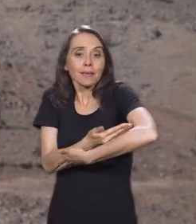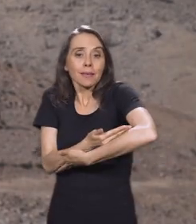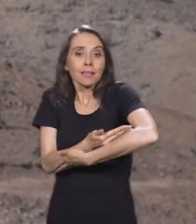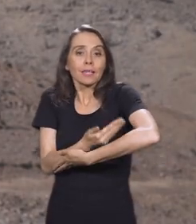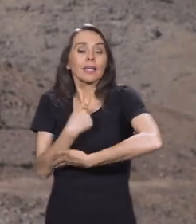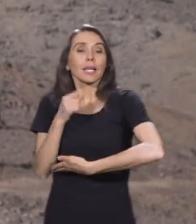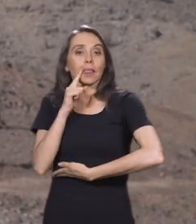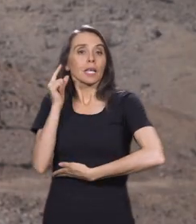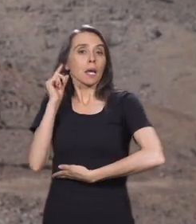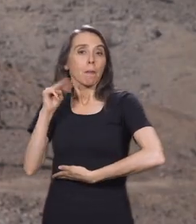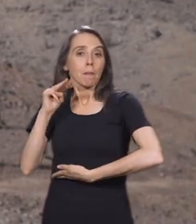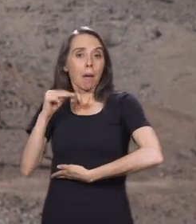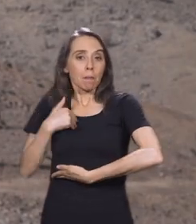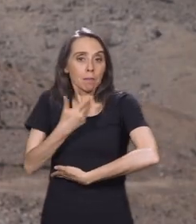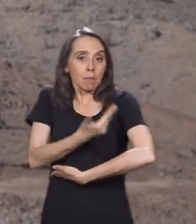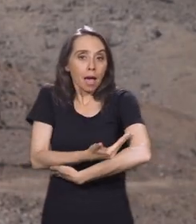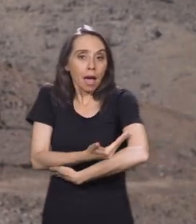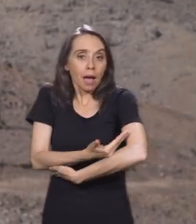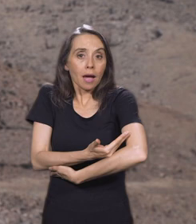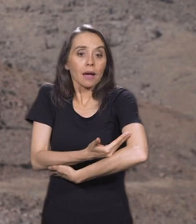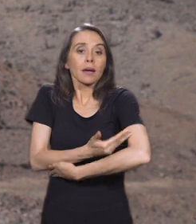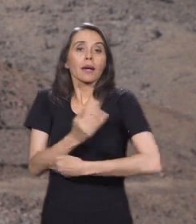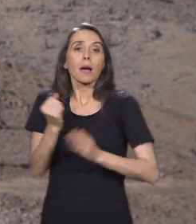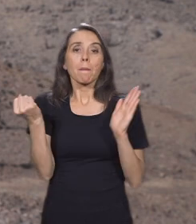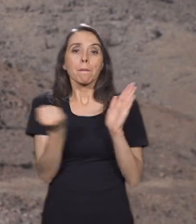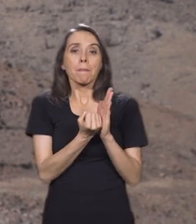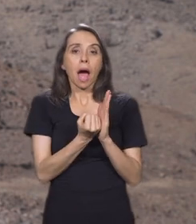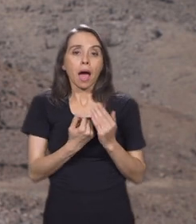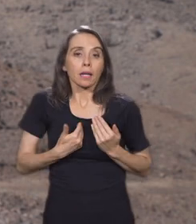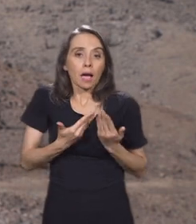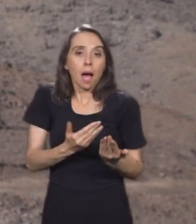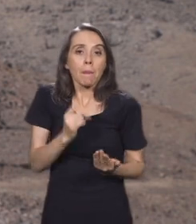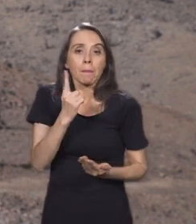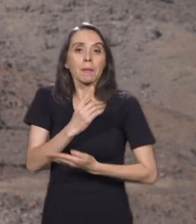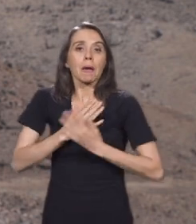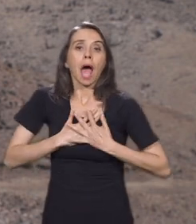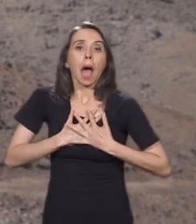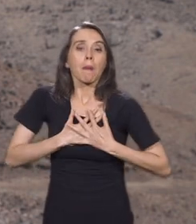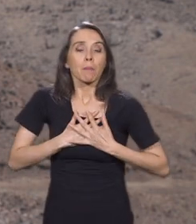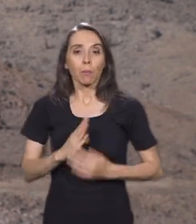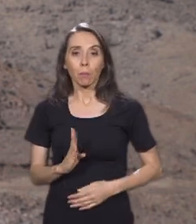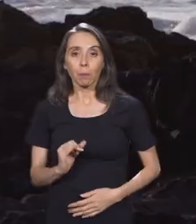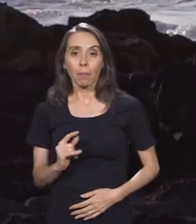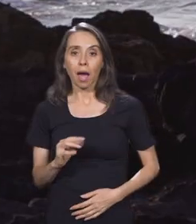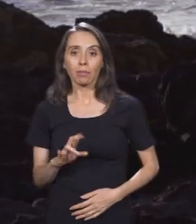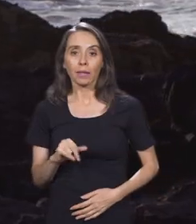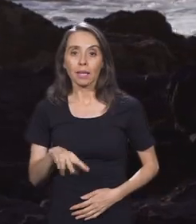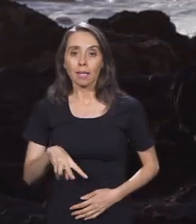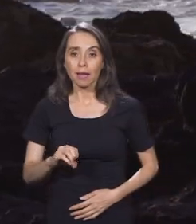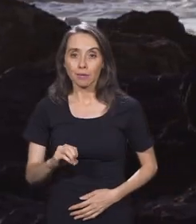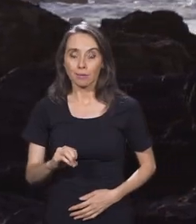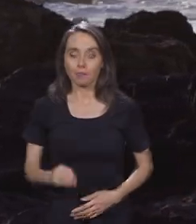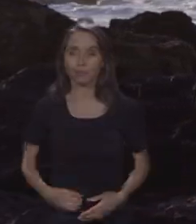tiene de parte de nosotros mismas, las madres, nuestra primera marca, nuestro primer amor bacteriano.